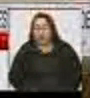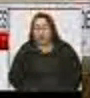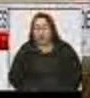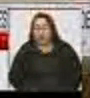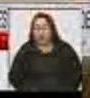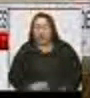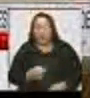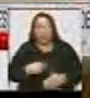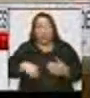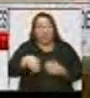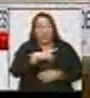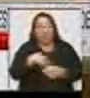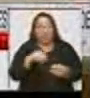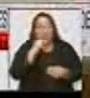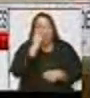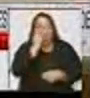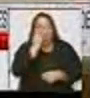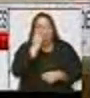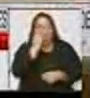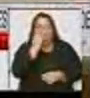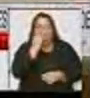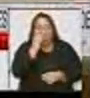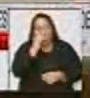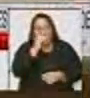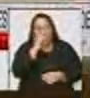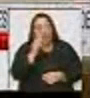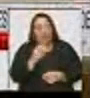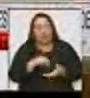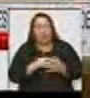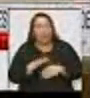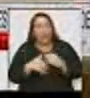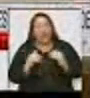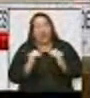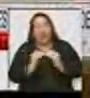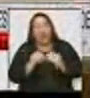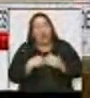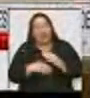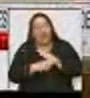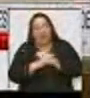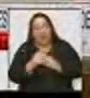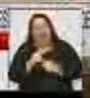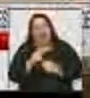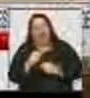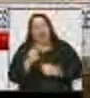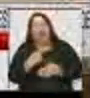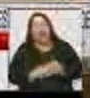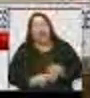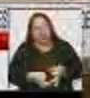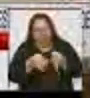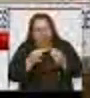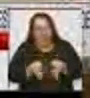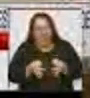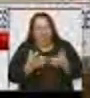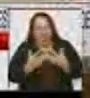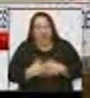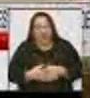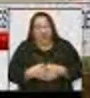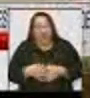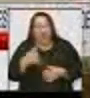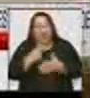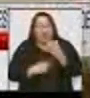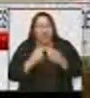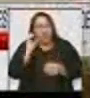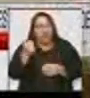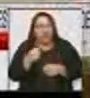Es un círculo bastante cerrado y lógicamente piensan todos igual. Hay que defender las AFPs, que son empresas que